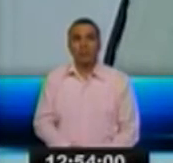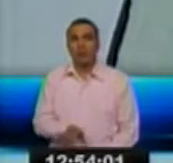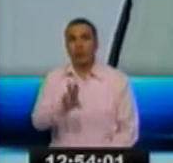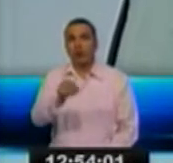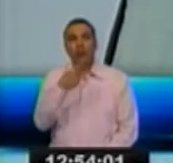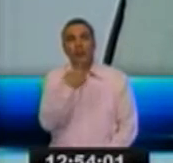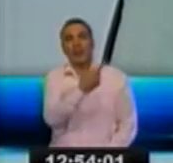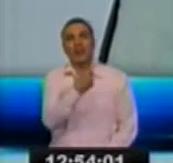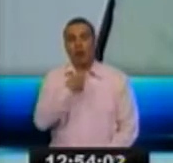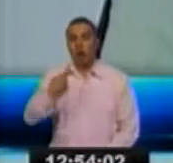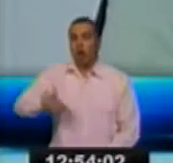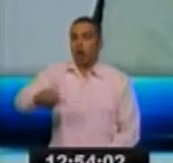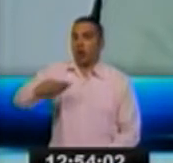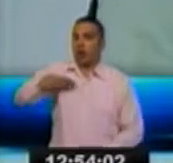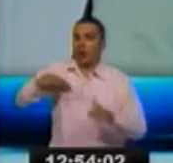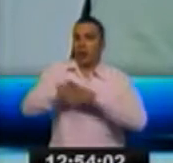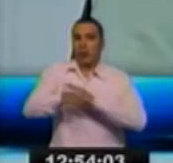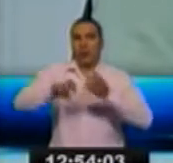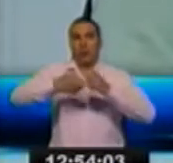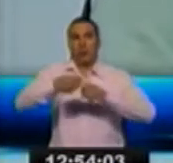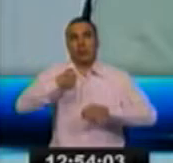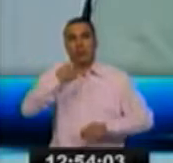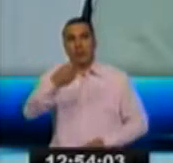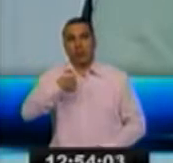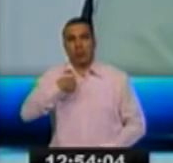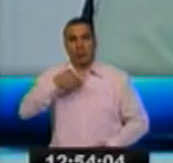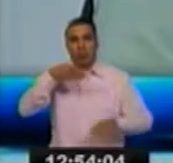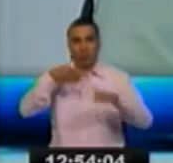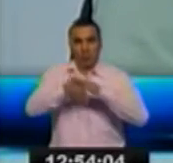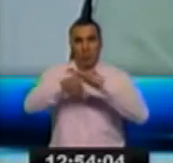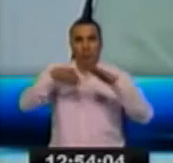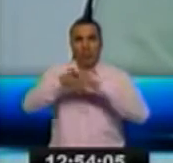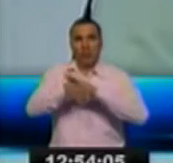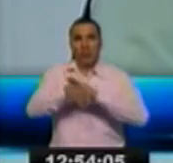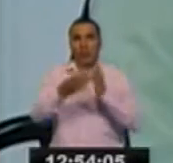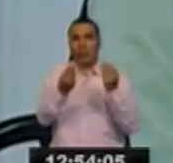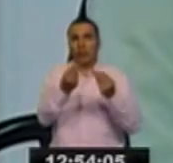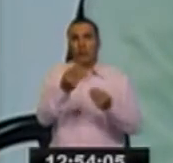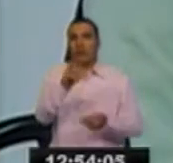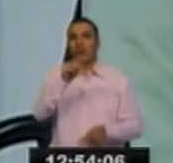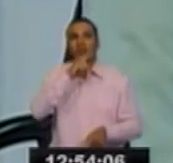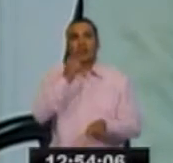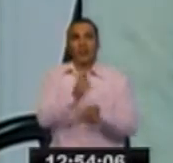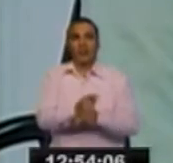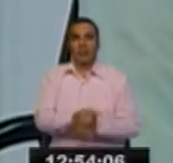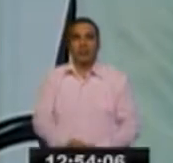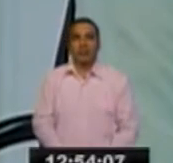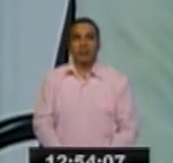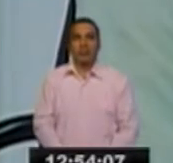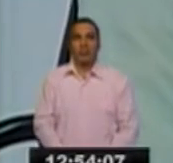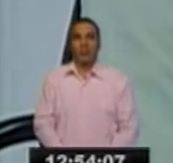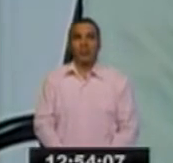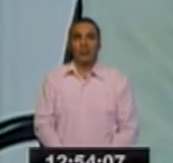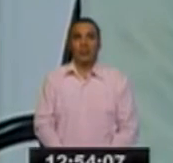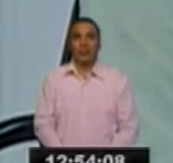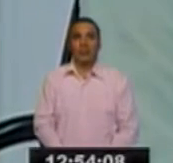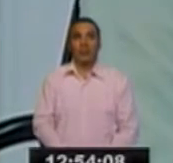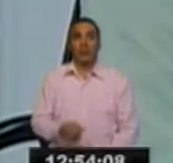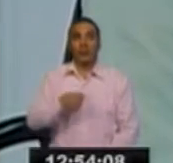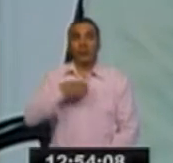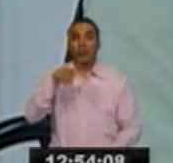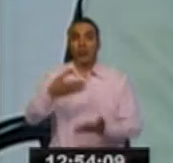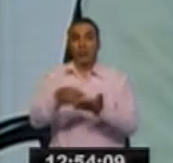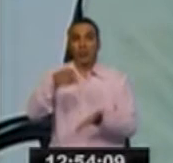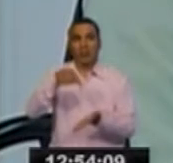señor Lenin Rodríguez quiere aquí escandalizar que hay 800 y pico de activaciones o de entrada de la Asamblea Nacional. Creo que todos